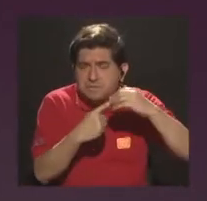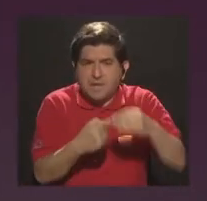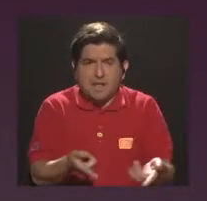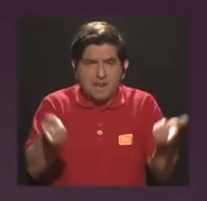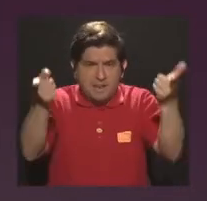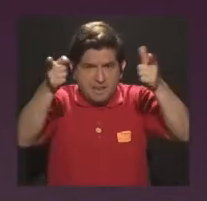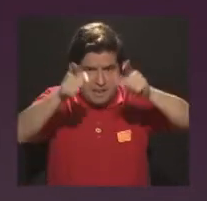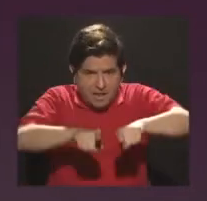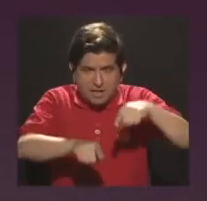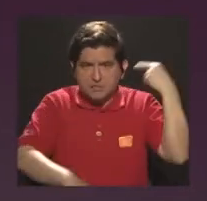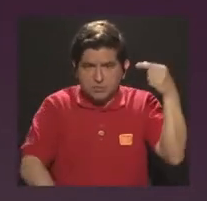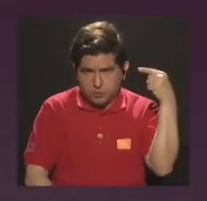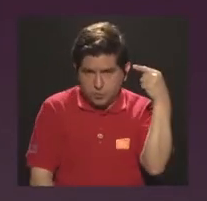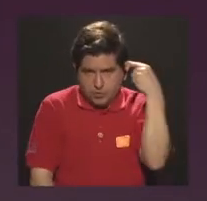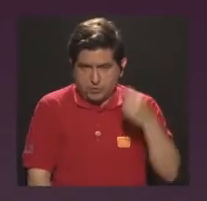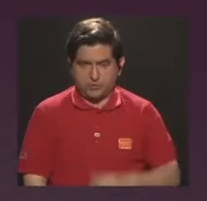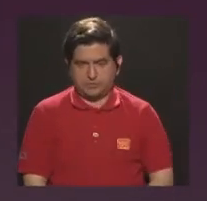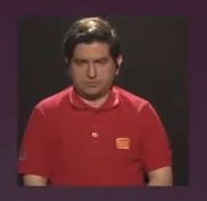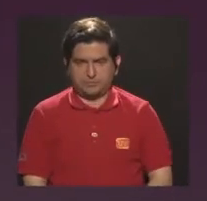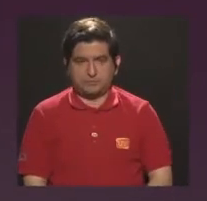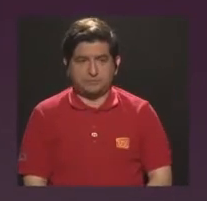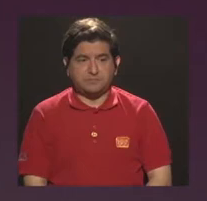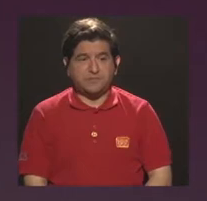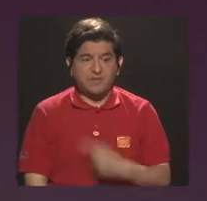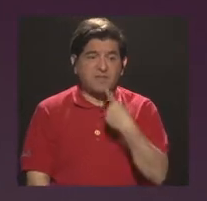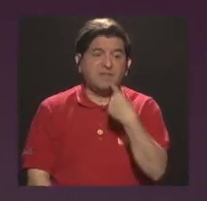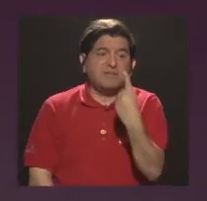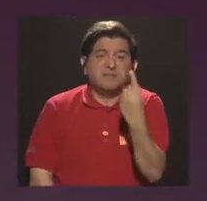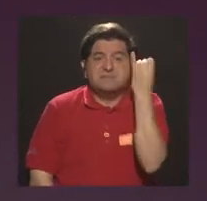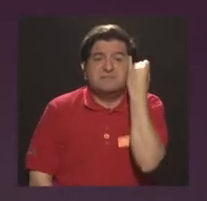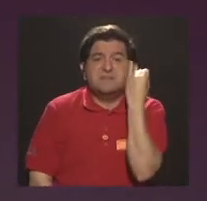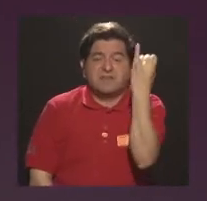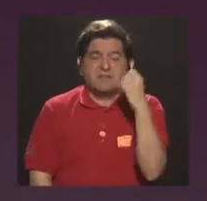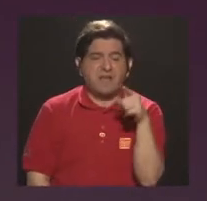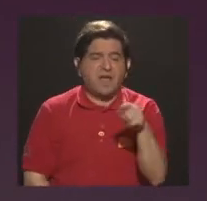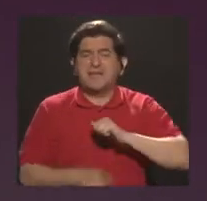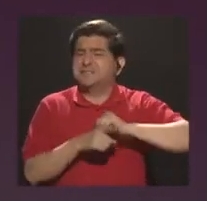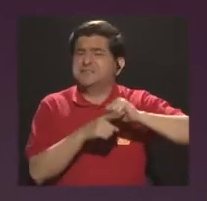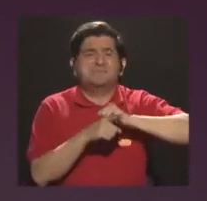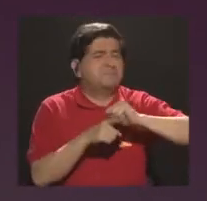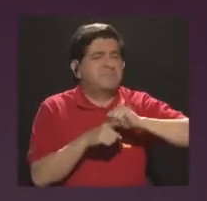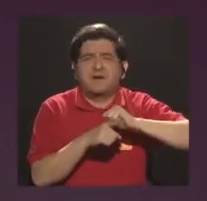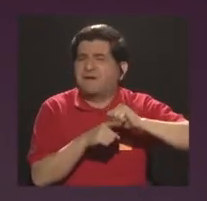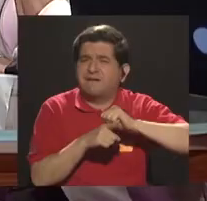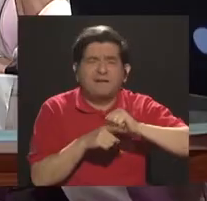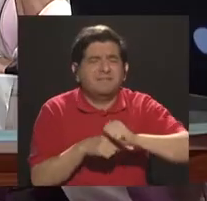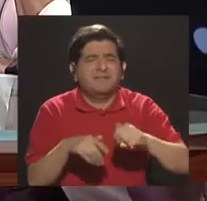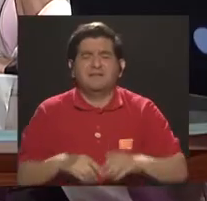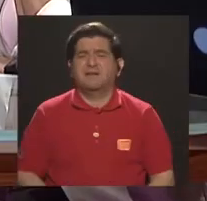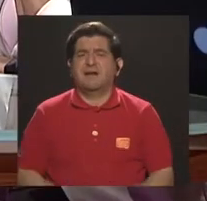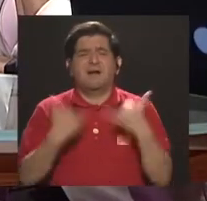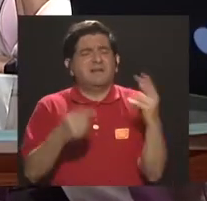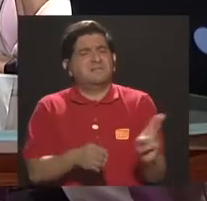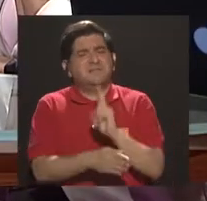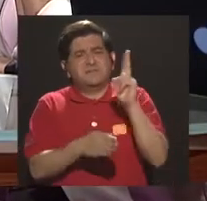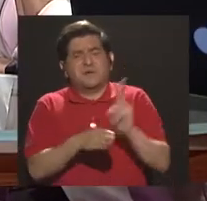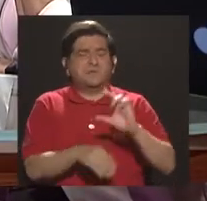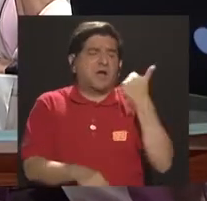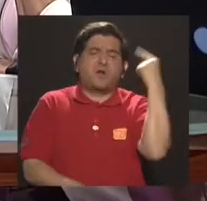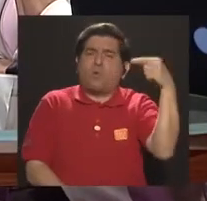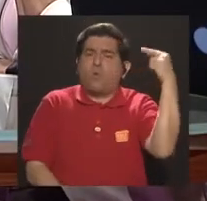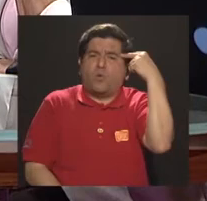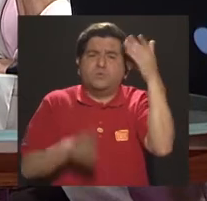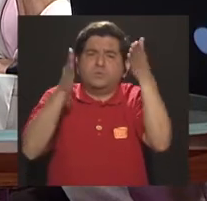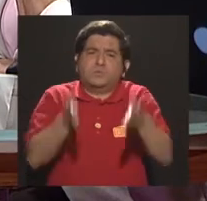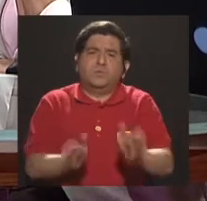caso del gobierno y lo que se argumenta es esto es una práctica que han utilizado otros